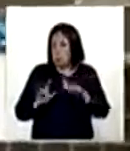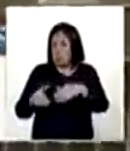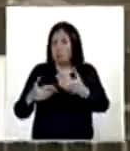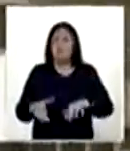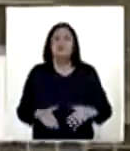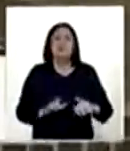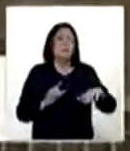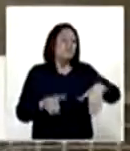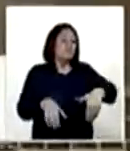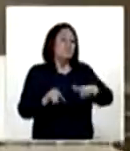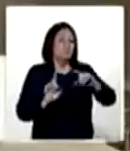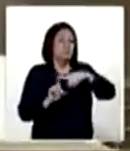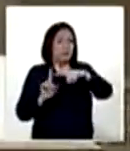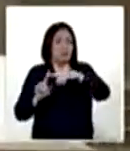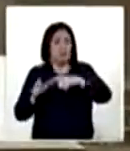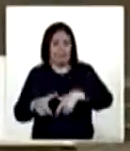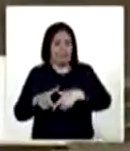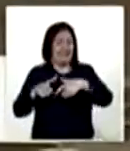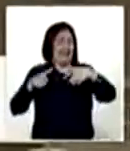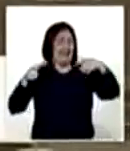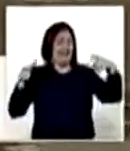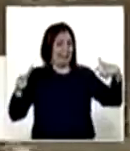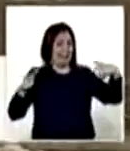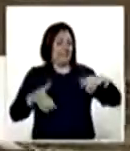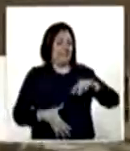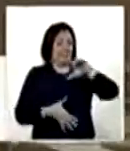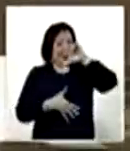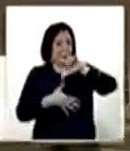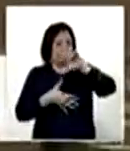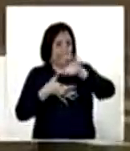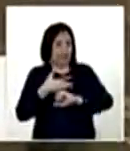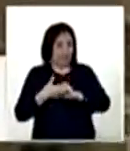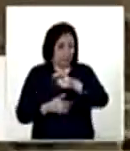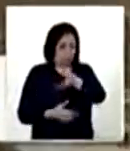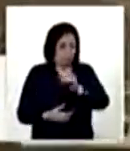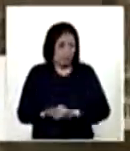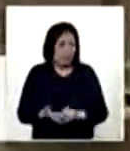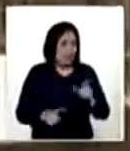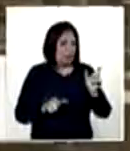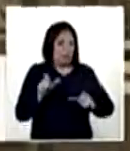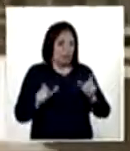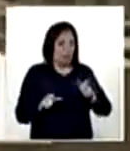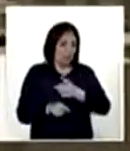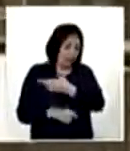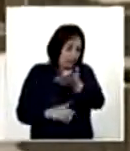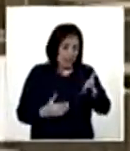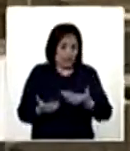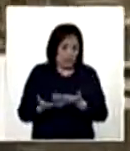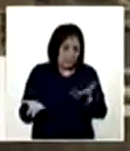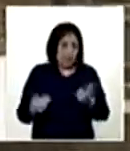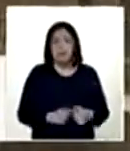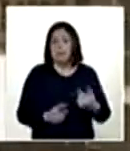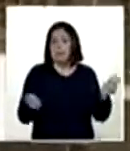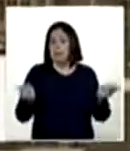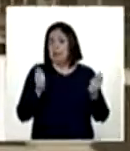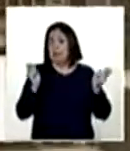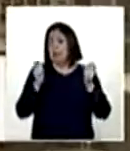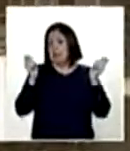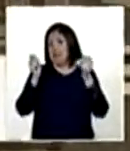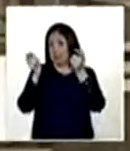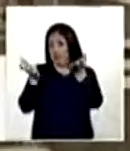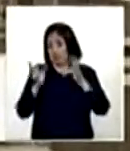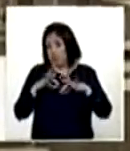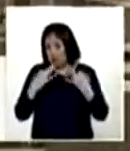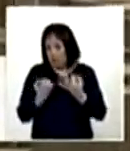Sudamérica, como lo estábamos observando, y es la cantidad de personas que llegan ahí a poder festejar con sus